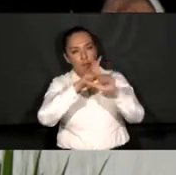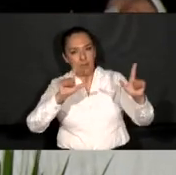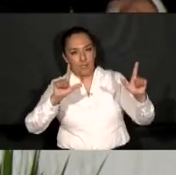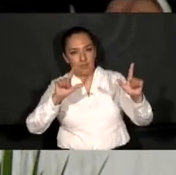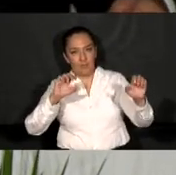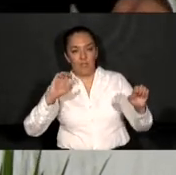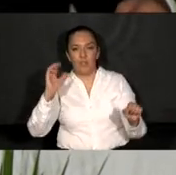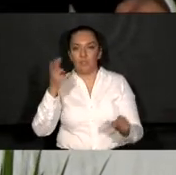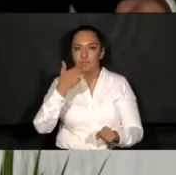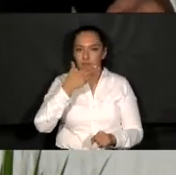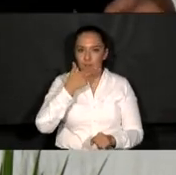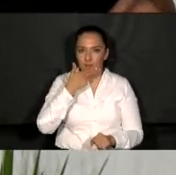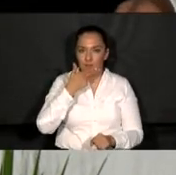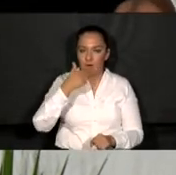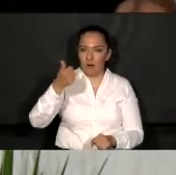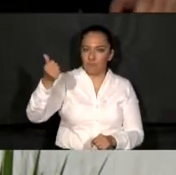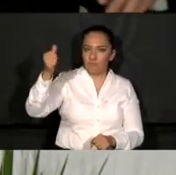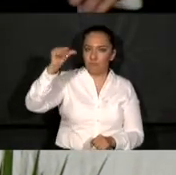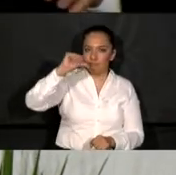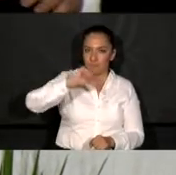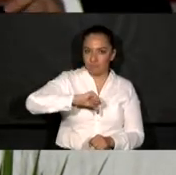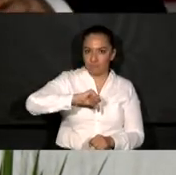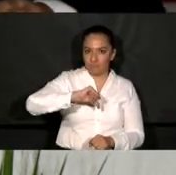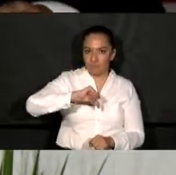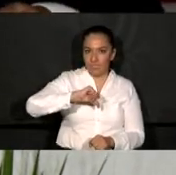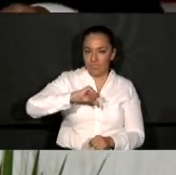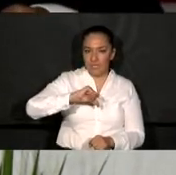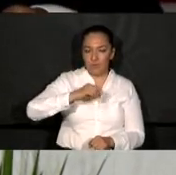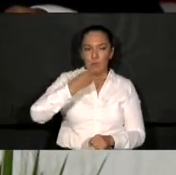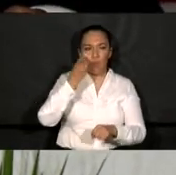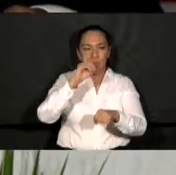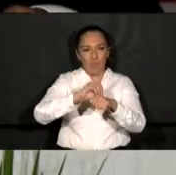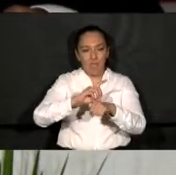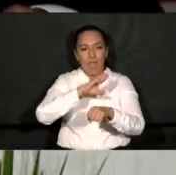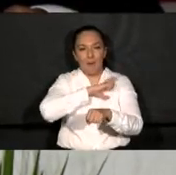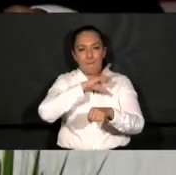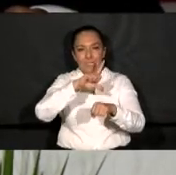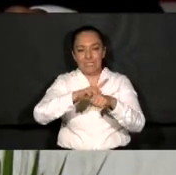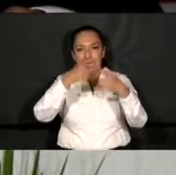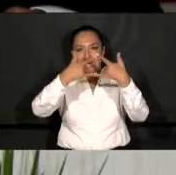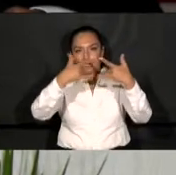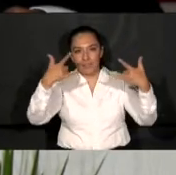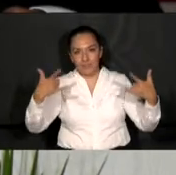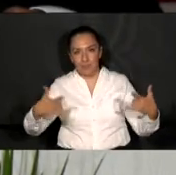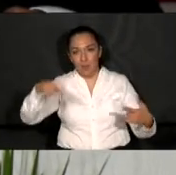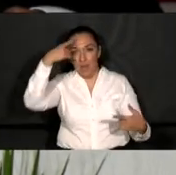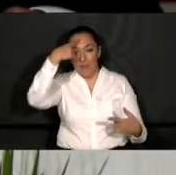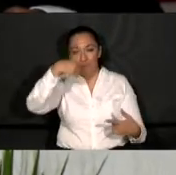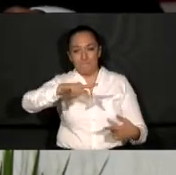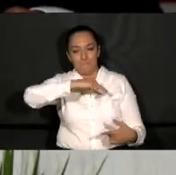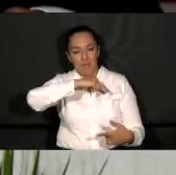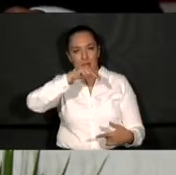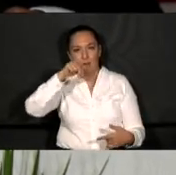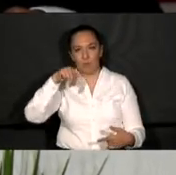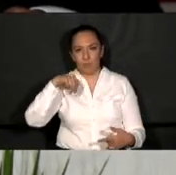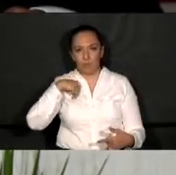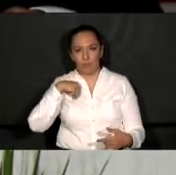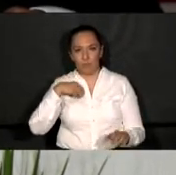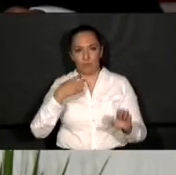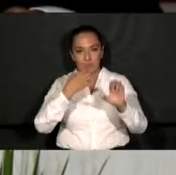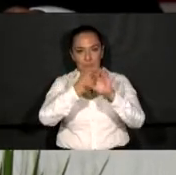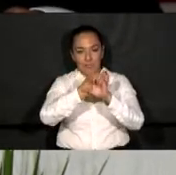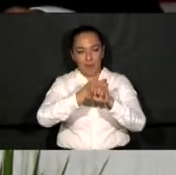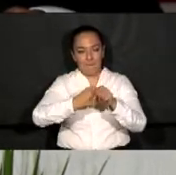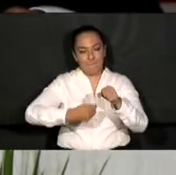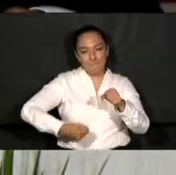Chihuahua. El día de hoy es un día histórico para nuestro Estado, por ser